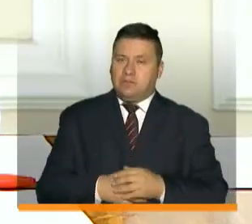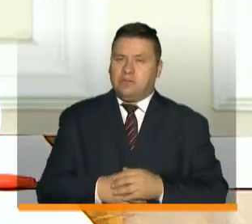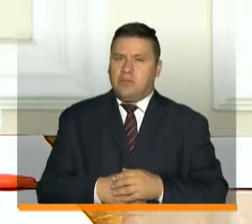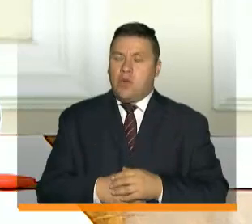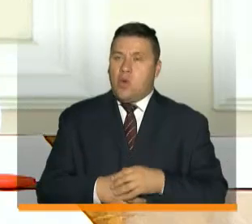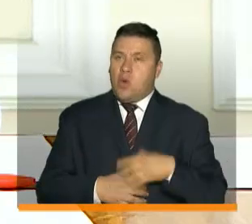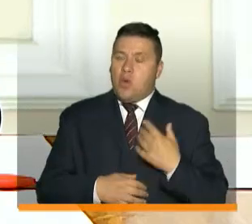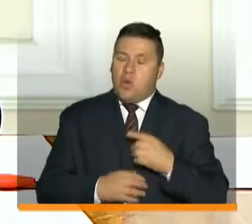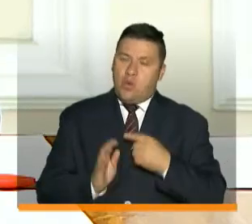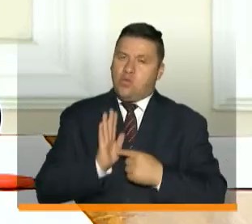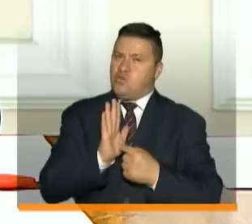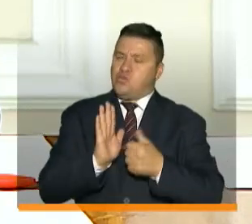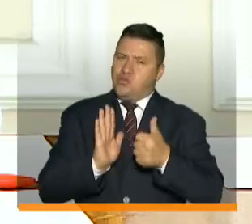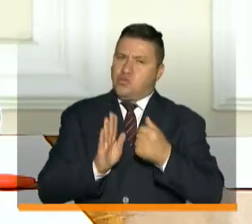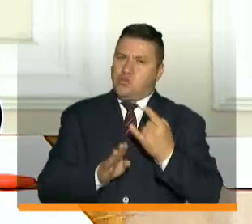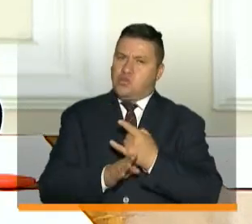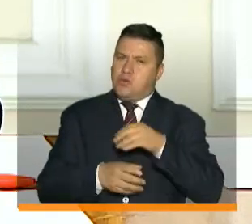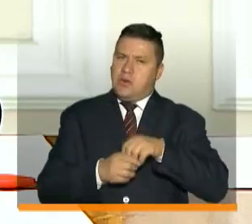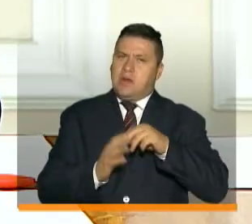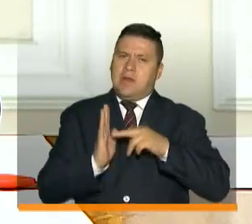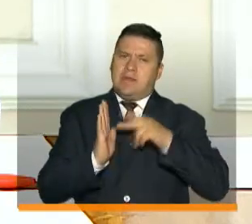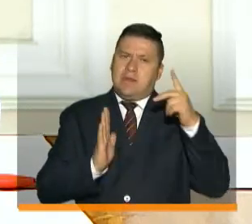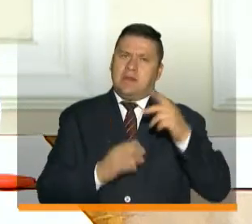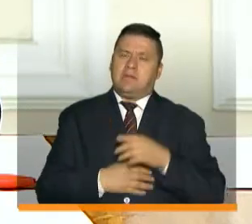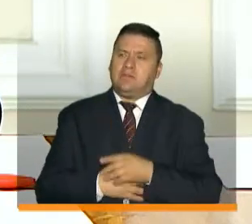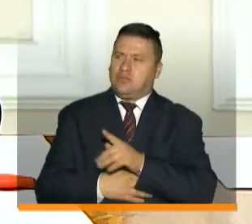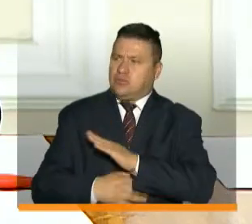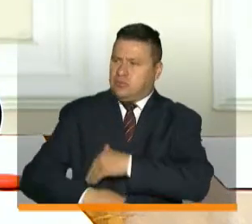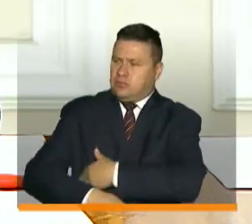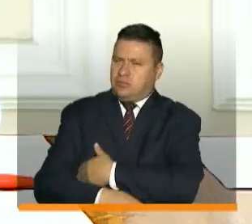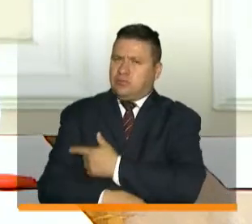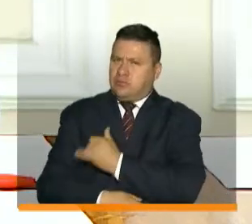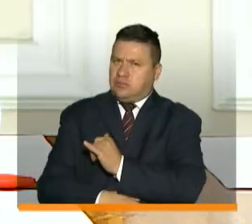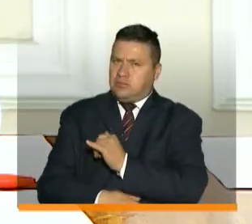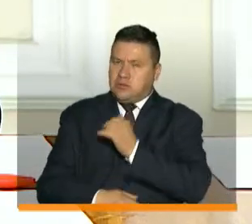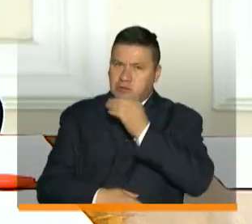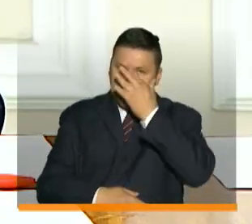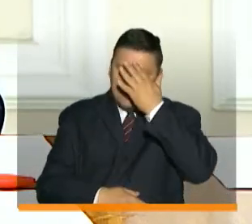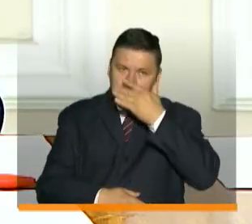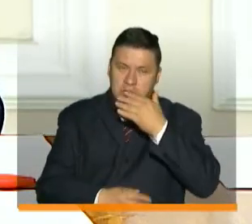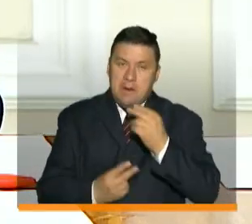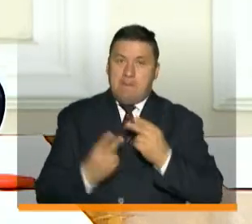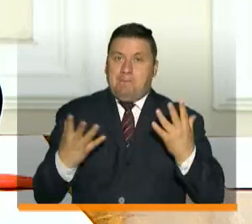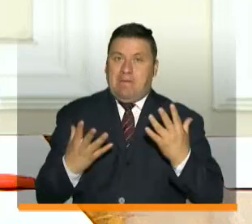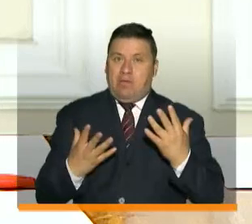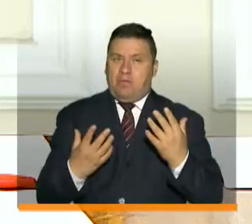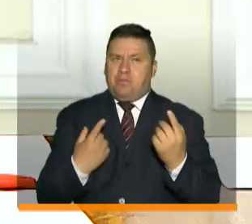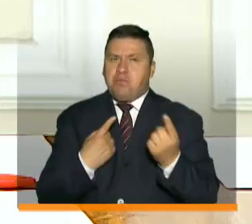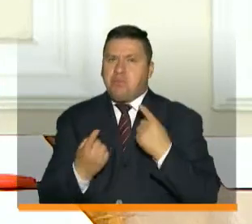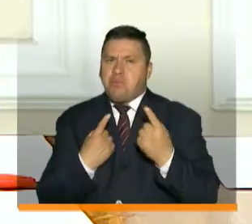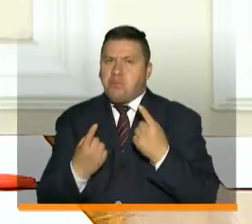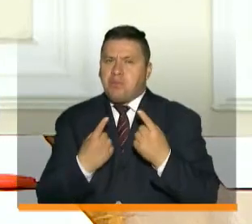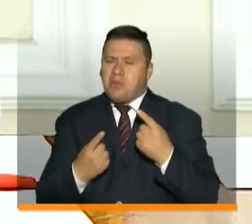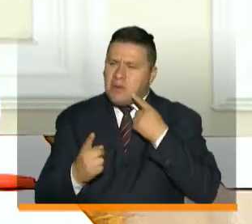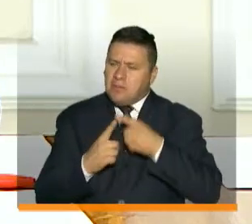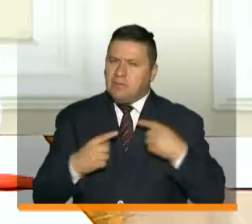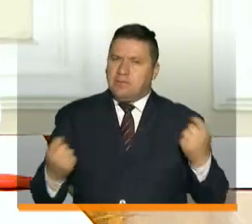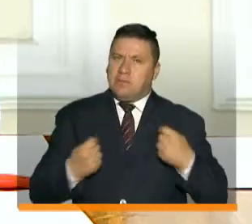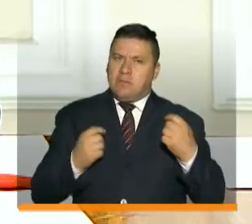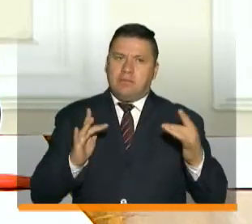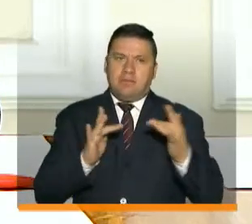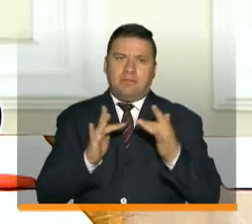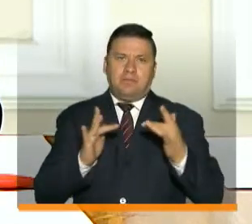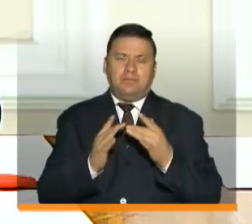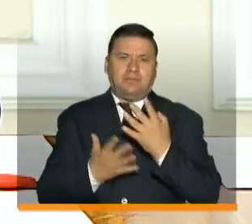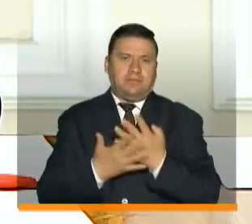a todas luces un muy buen uso de la tecnología. Hoy ustedes en el ministerio tuvieron un Facebook Live y hablábamos de una campaña conectándose